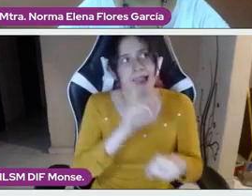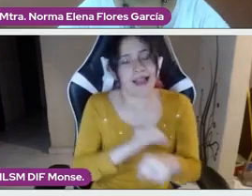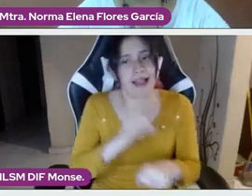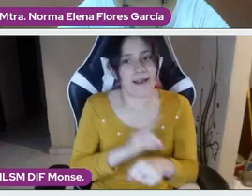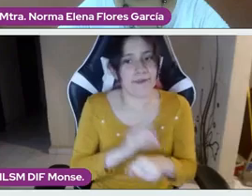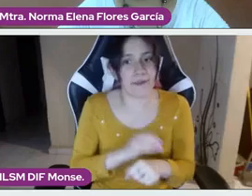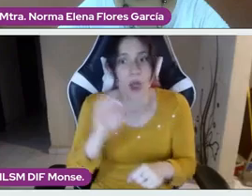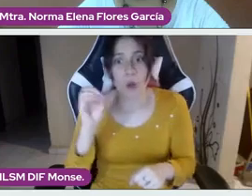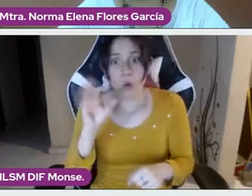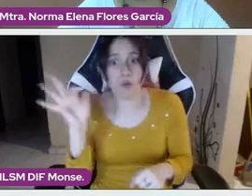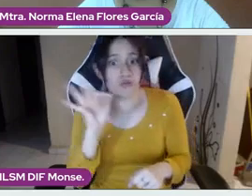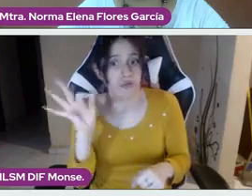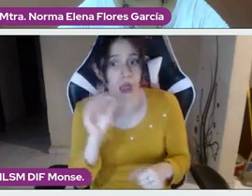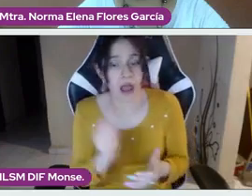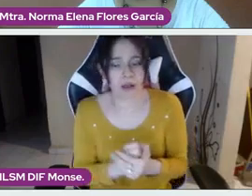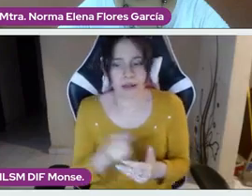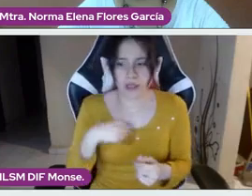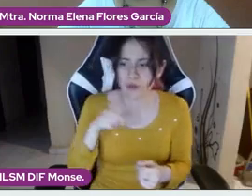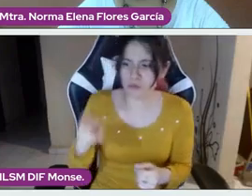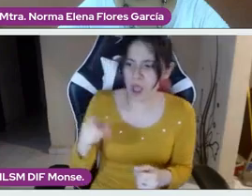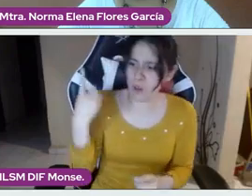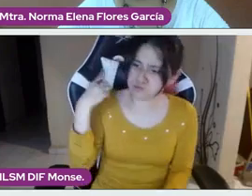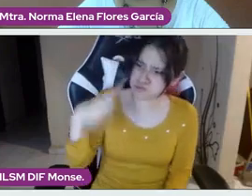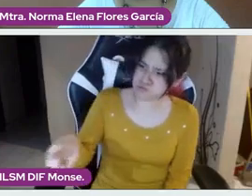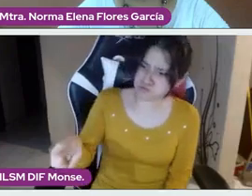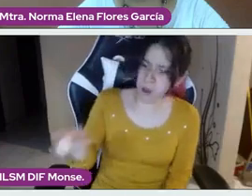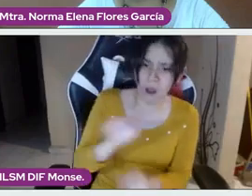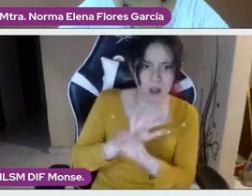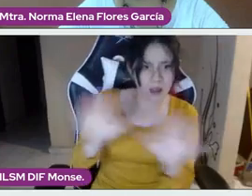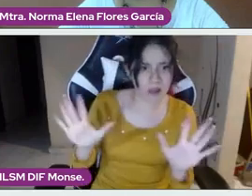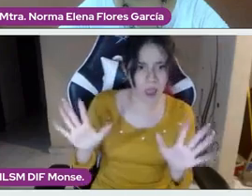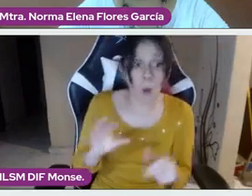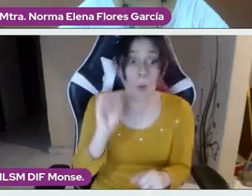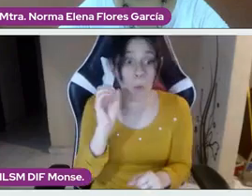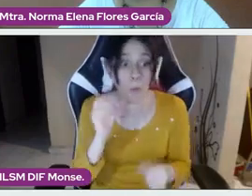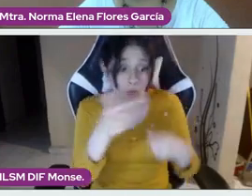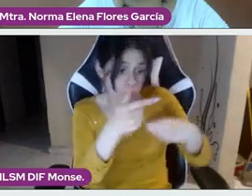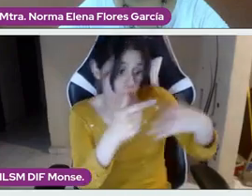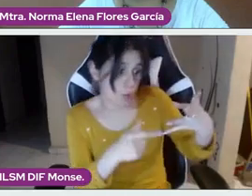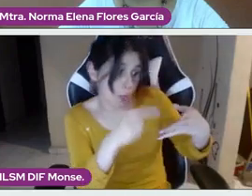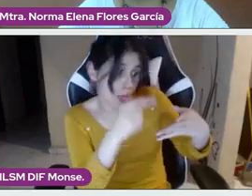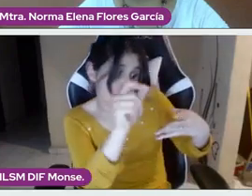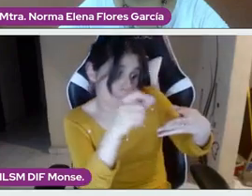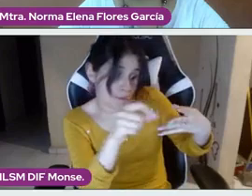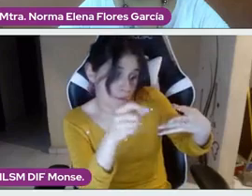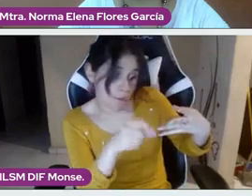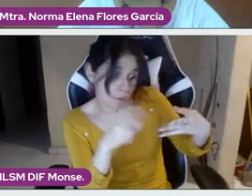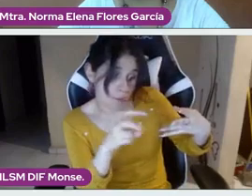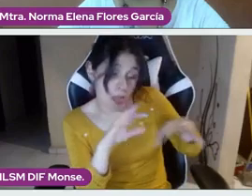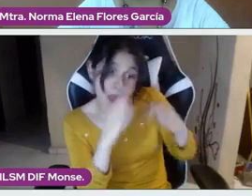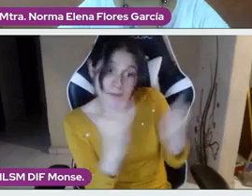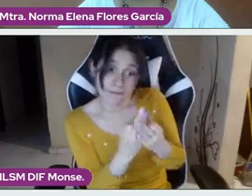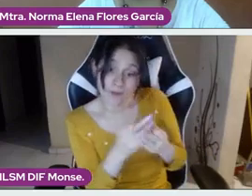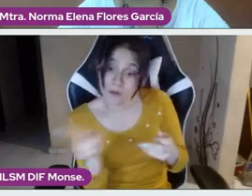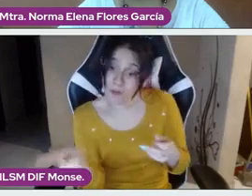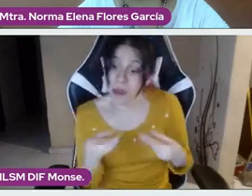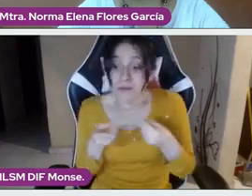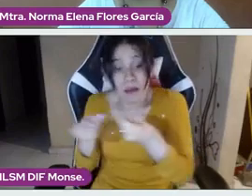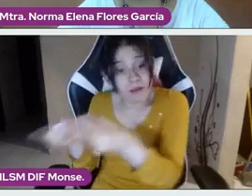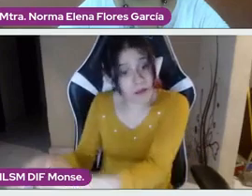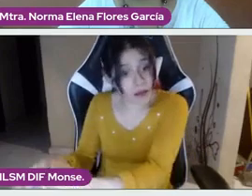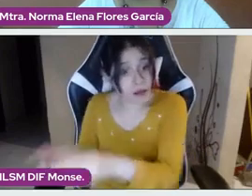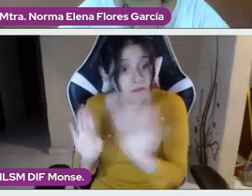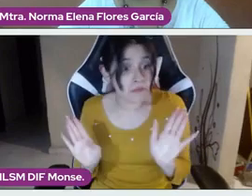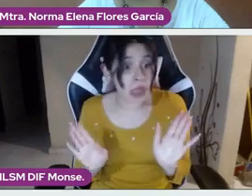simplemente requiere que le dé órdenes, ¿no? Que le haga la listita de lo que tiene que hacer todos los días, va a mejorar muchísimo